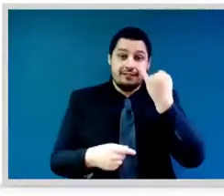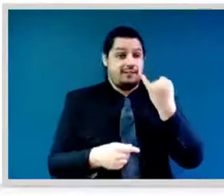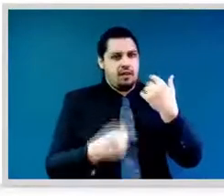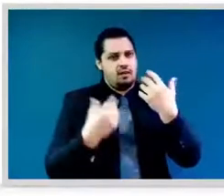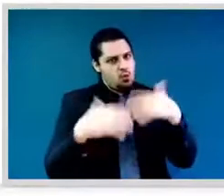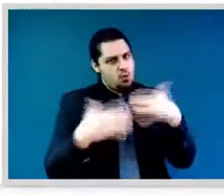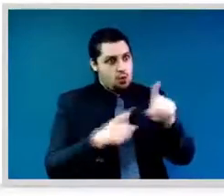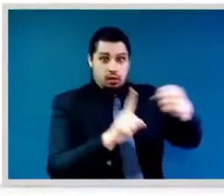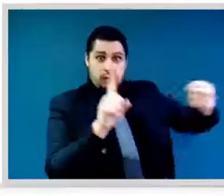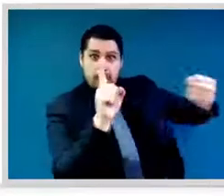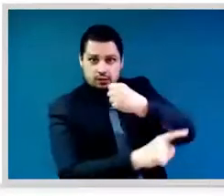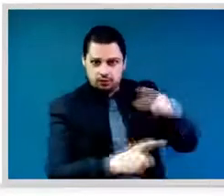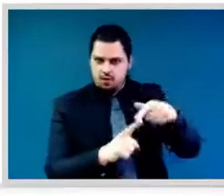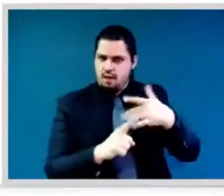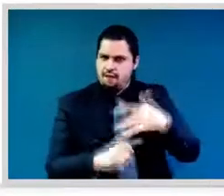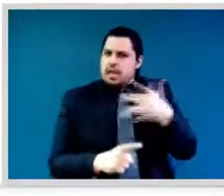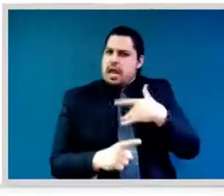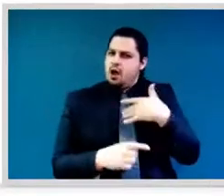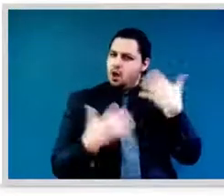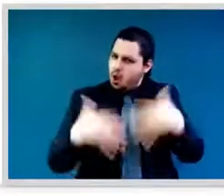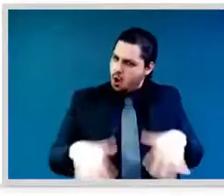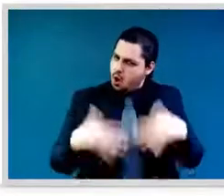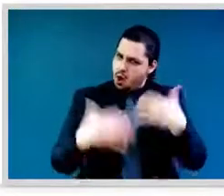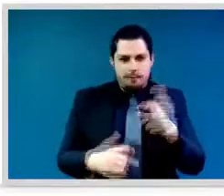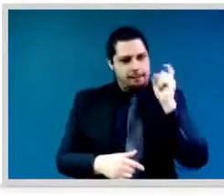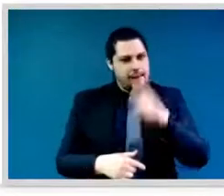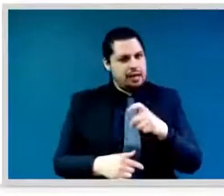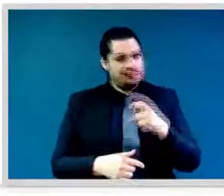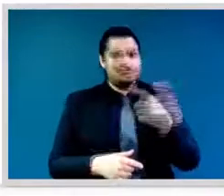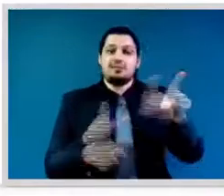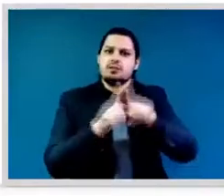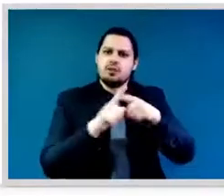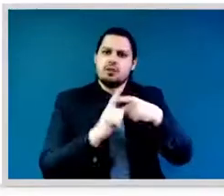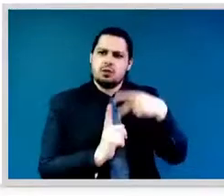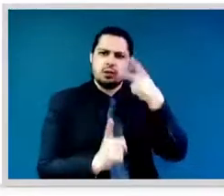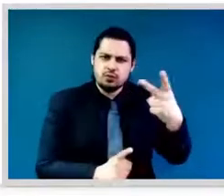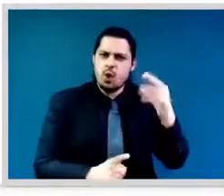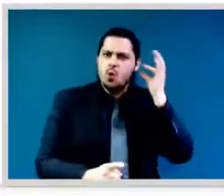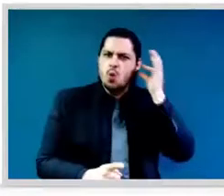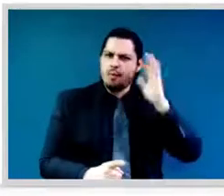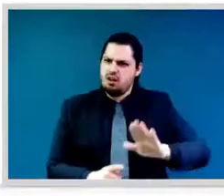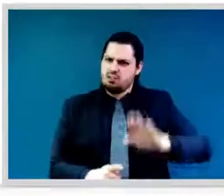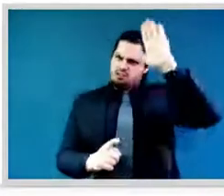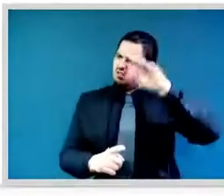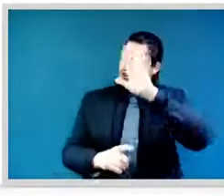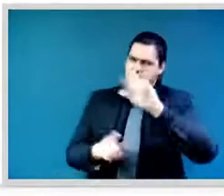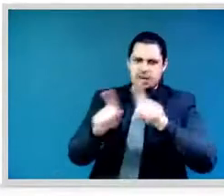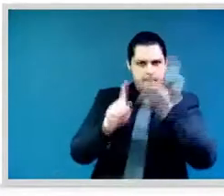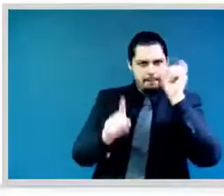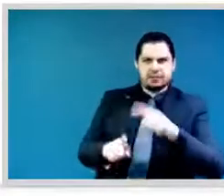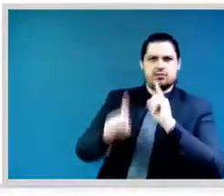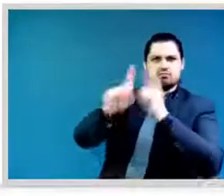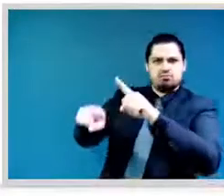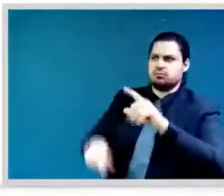campañas contra la discriminación y contra la desigualdad. Creo que ha